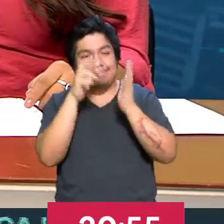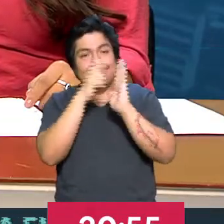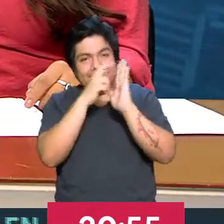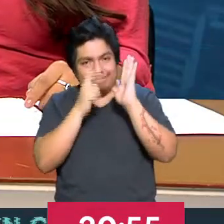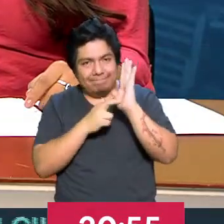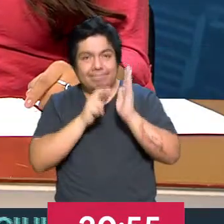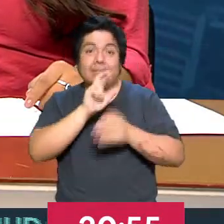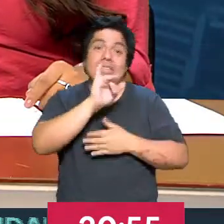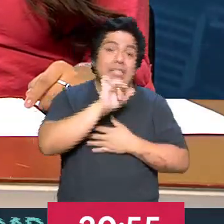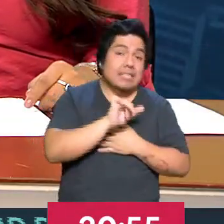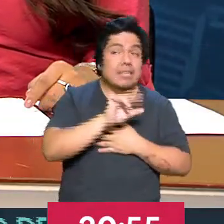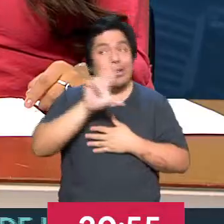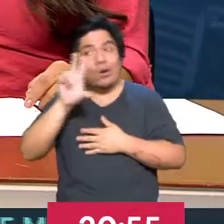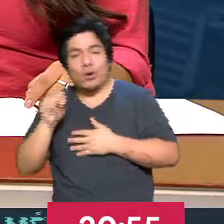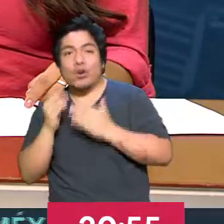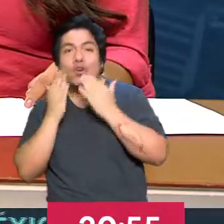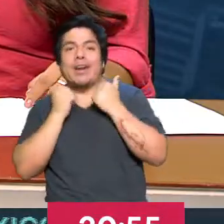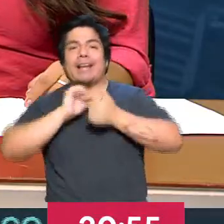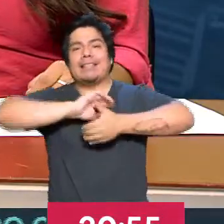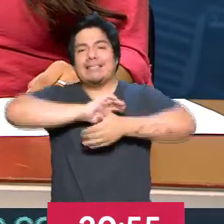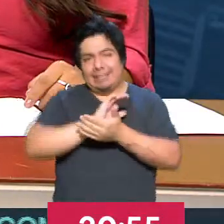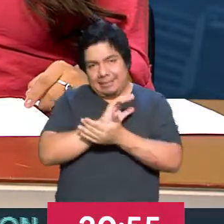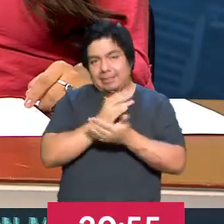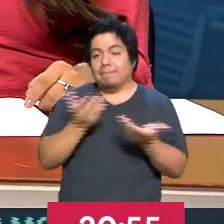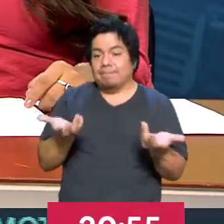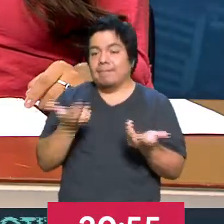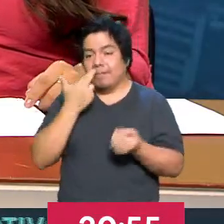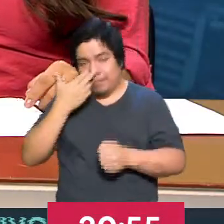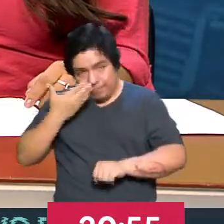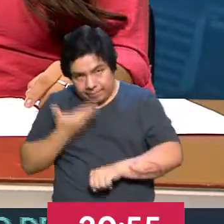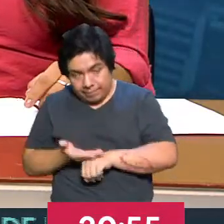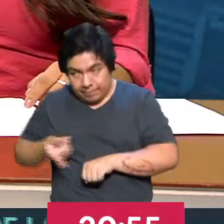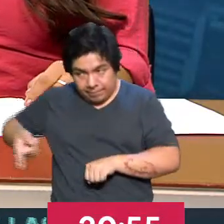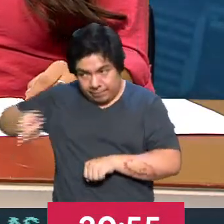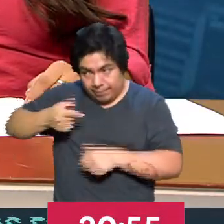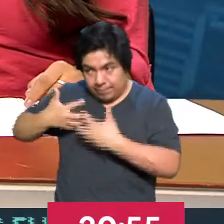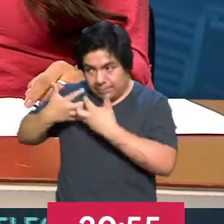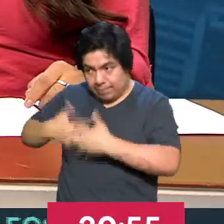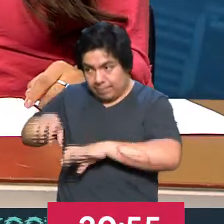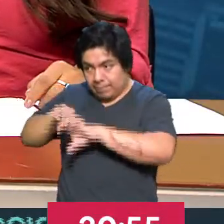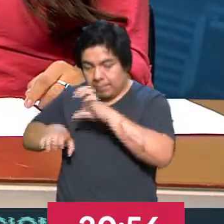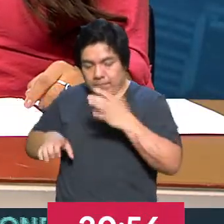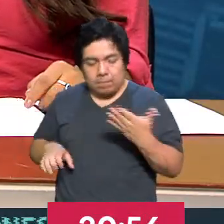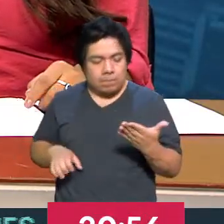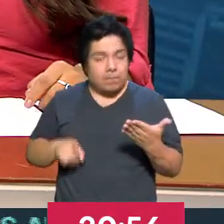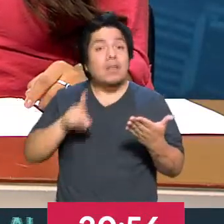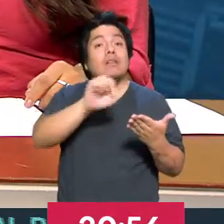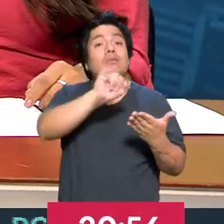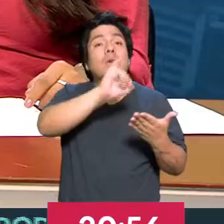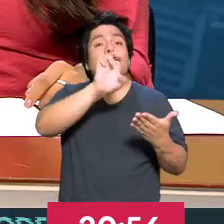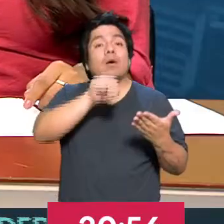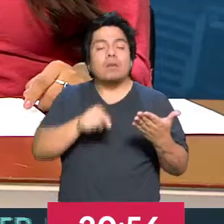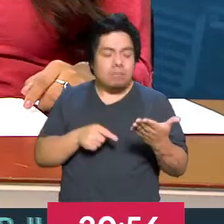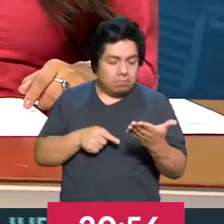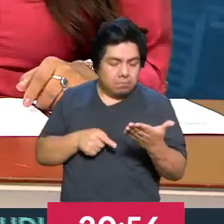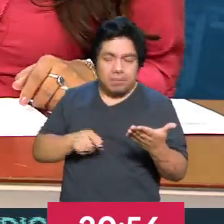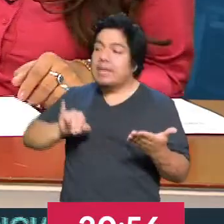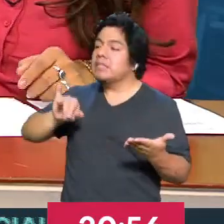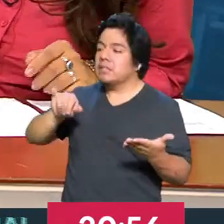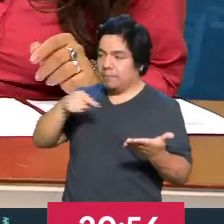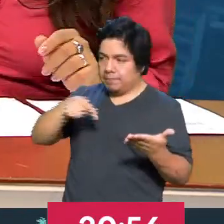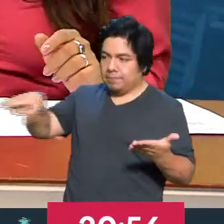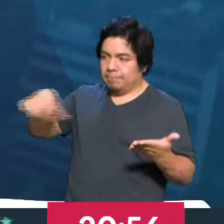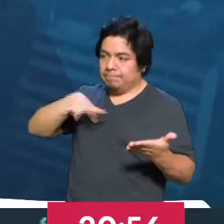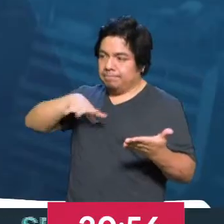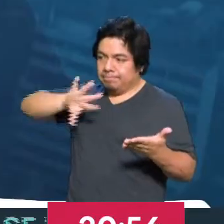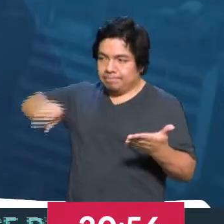a si existe o no la responsabilidad penal de las empresas. Y determinó la Corte que sí. ¿Todo este